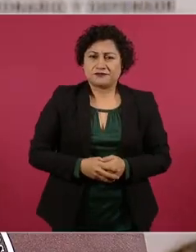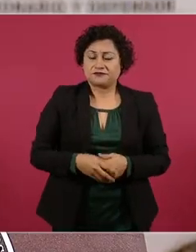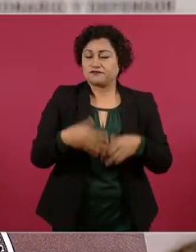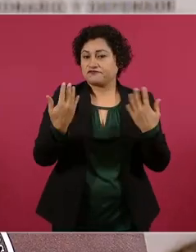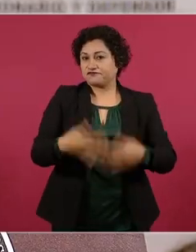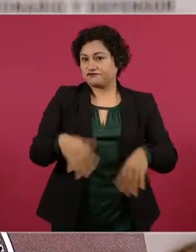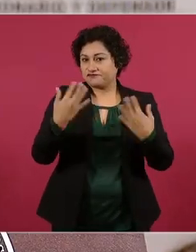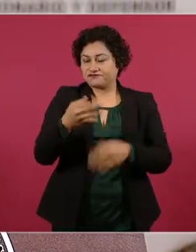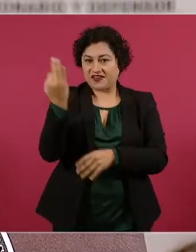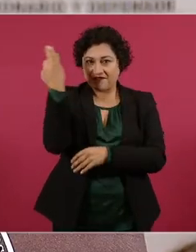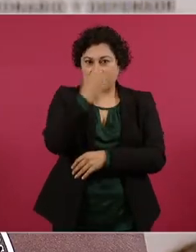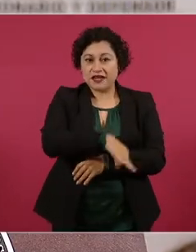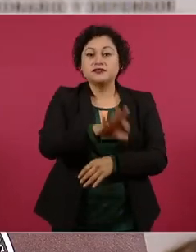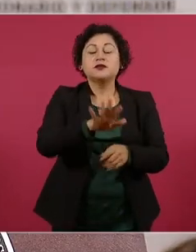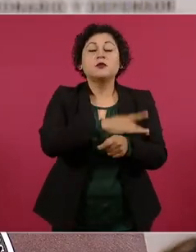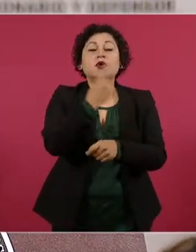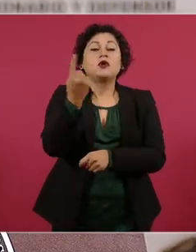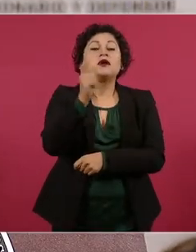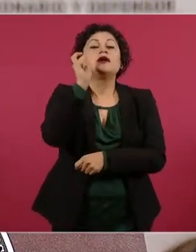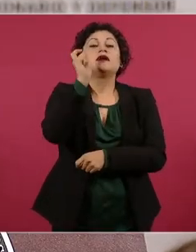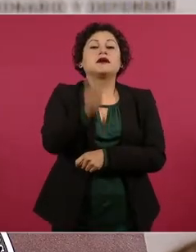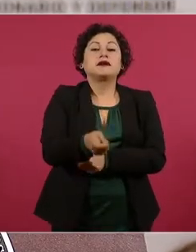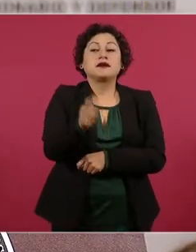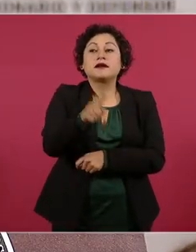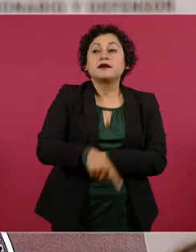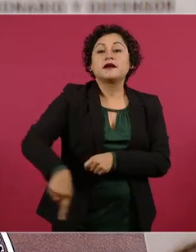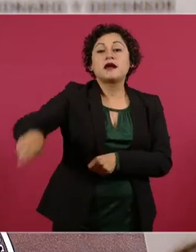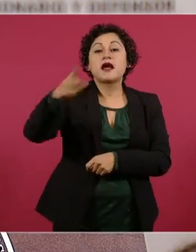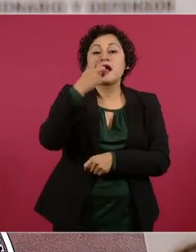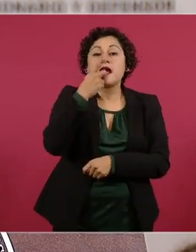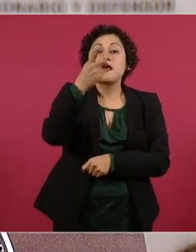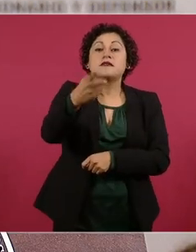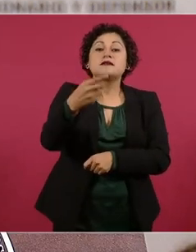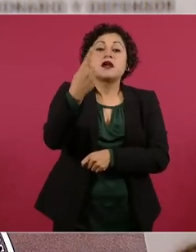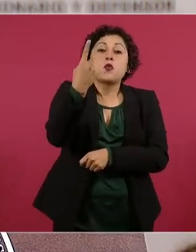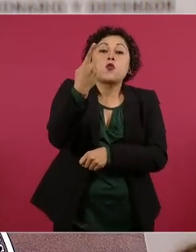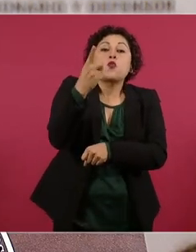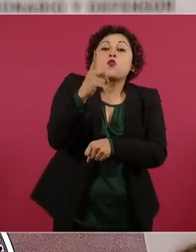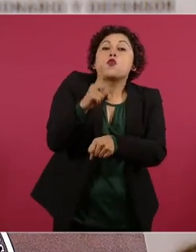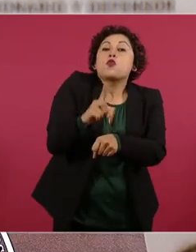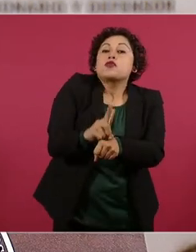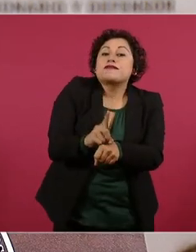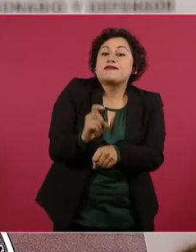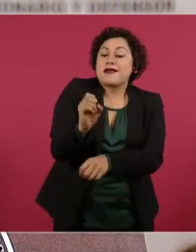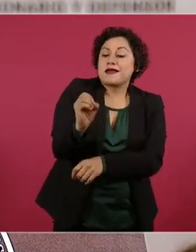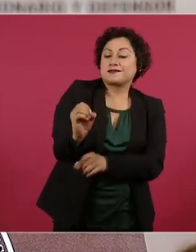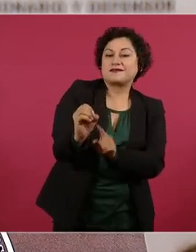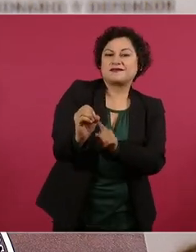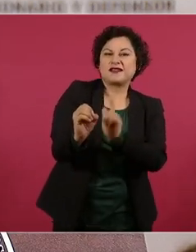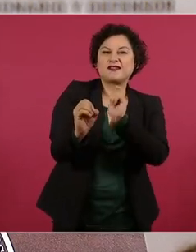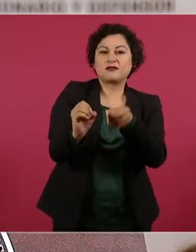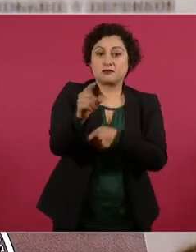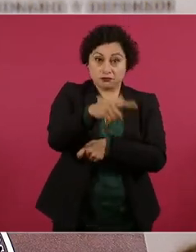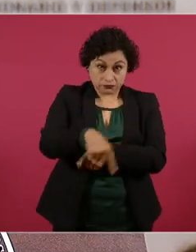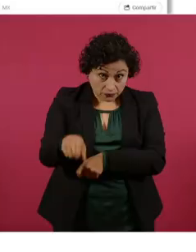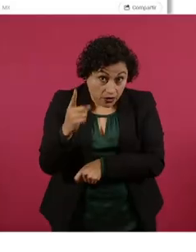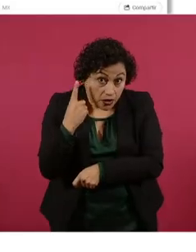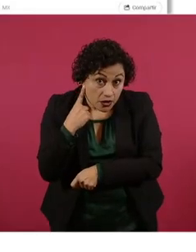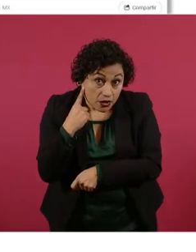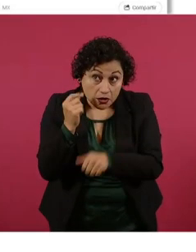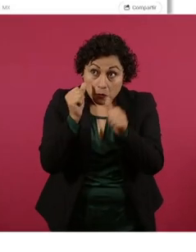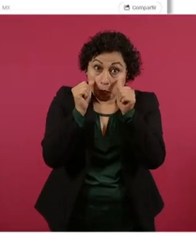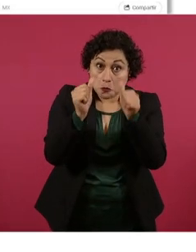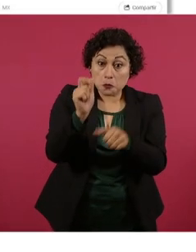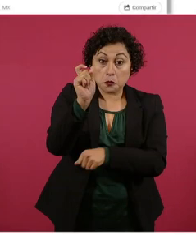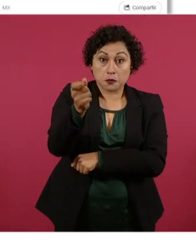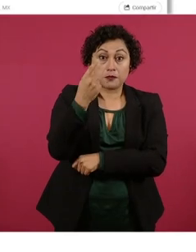agua un día cero. No sé si han escuchado esta desinformación que ha corrido para